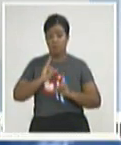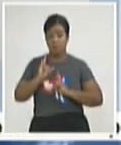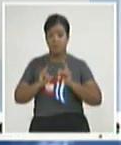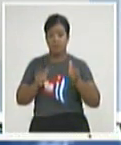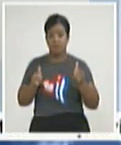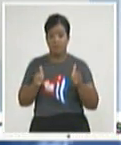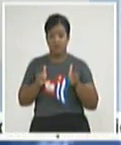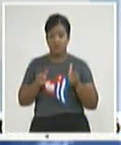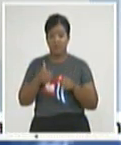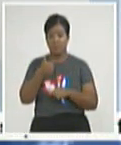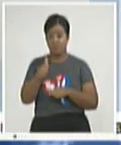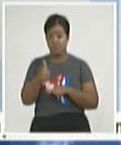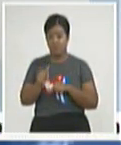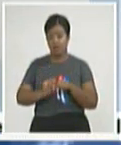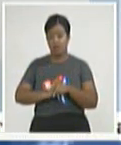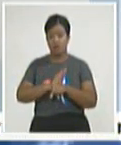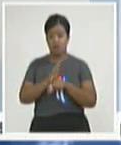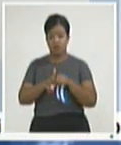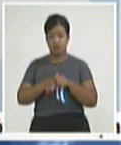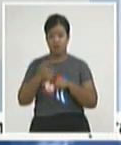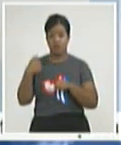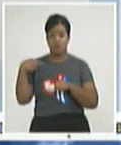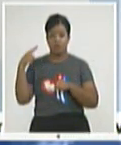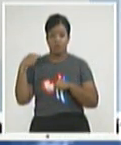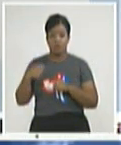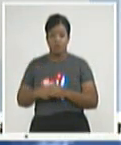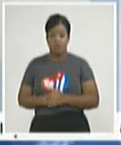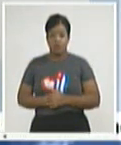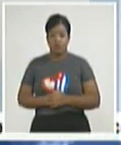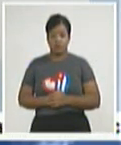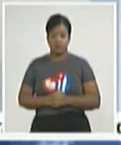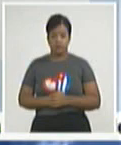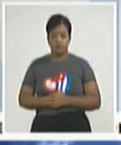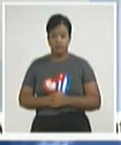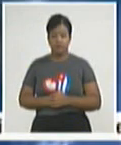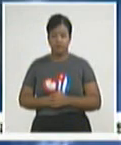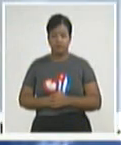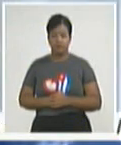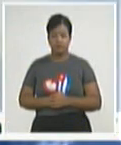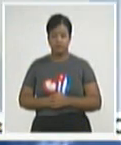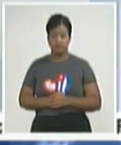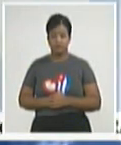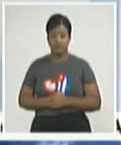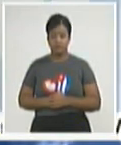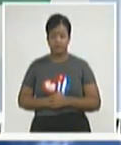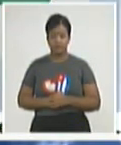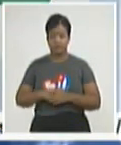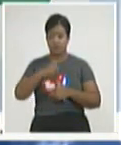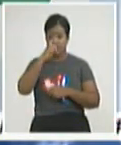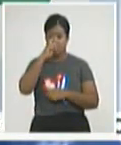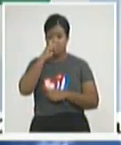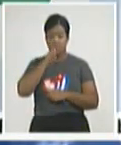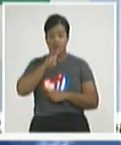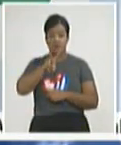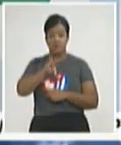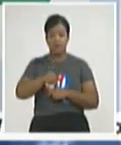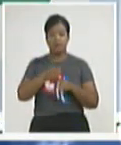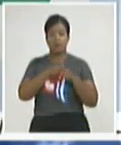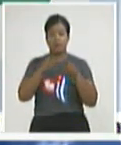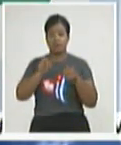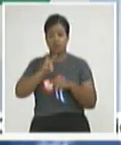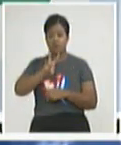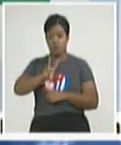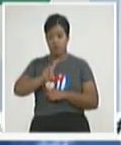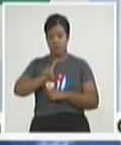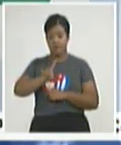con COVID en el día de ayer. De 20 a 39 años, 1.687,